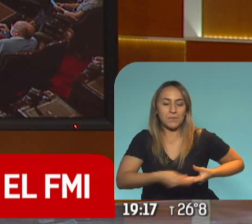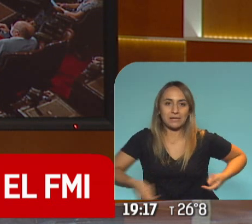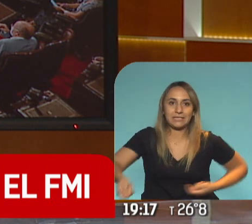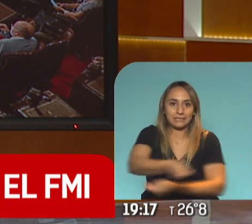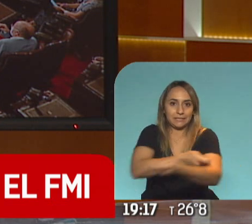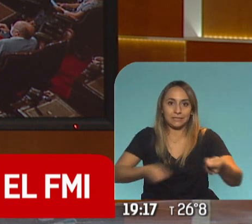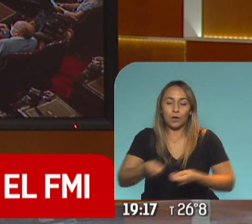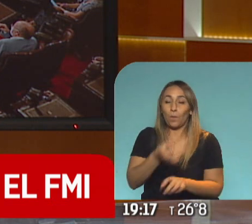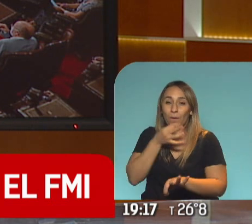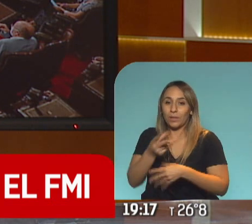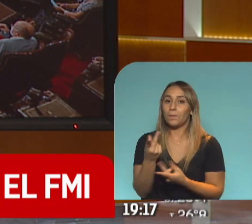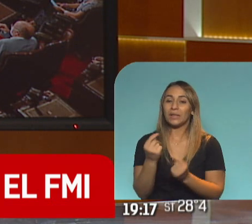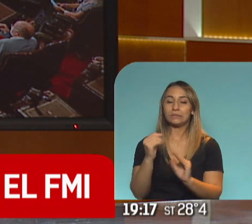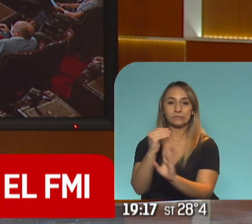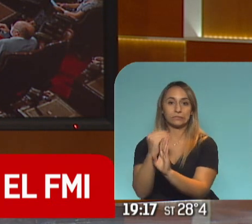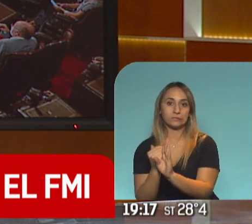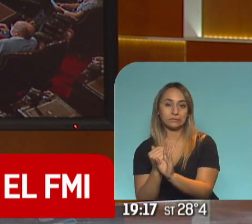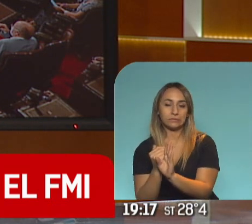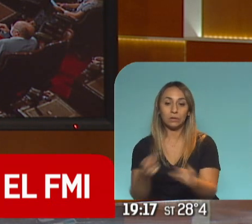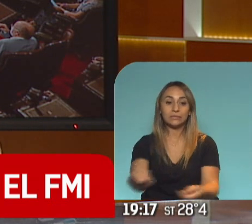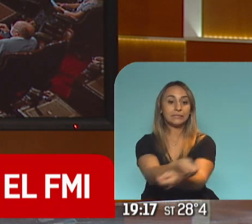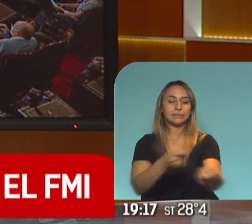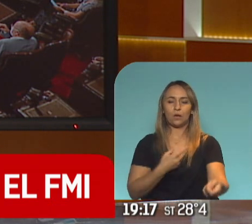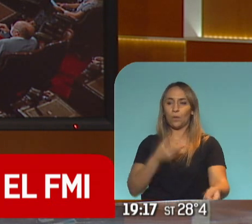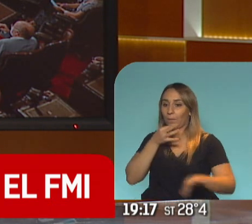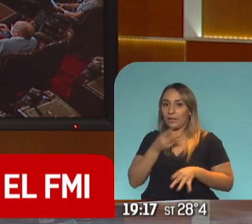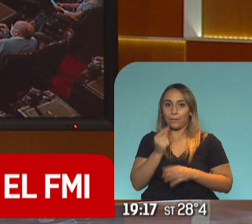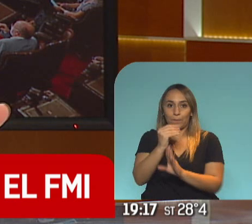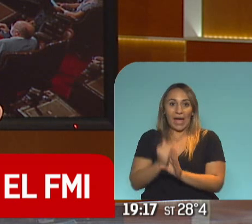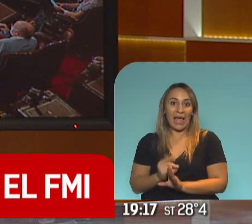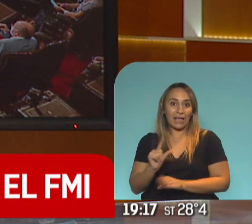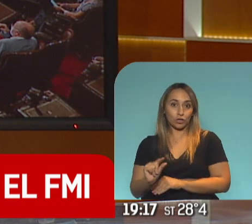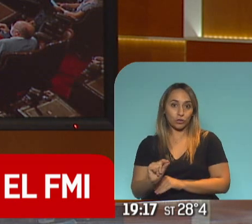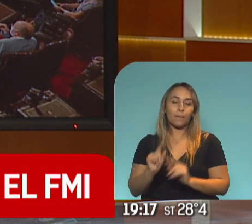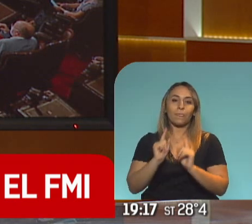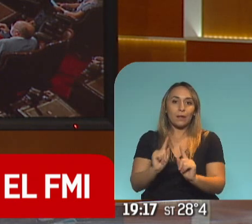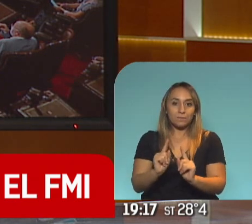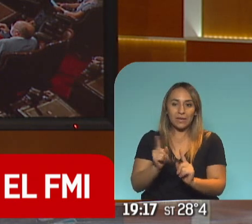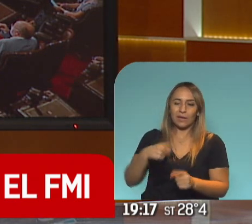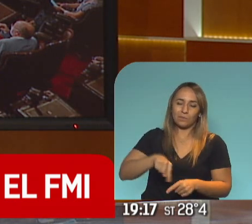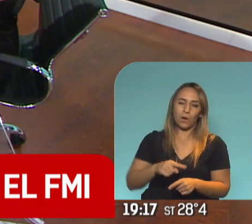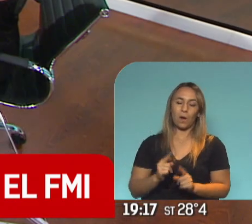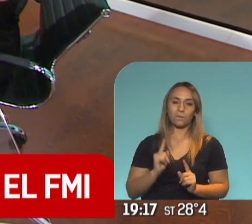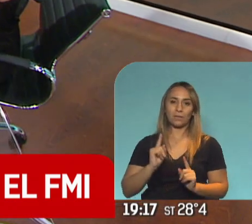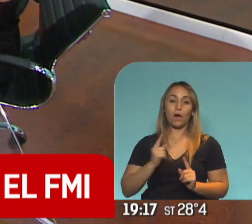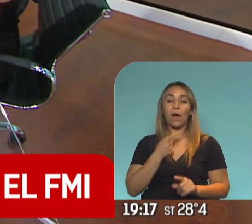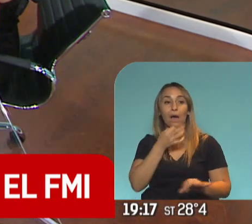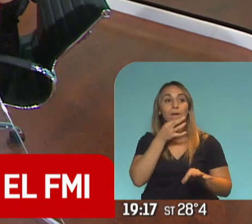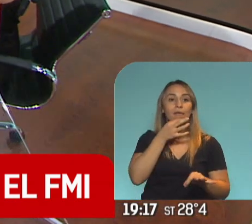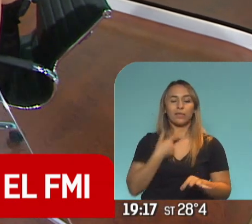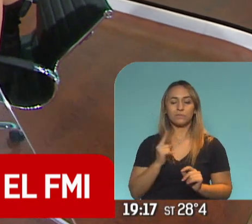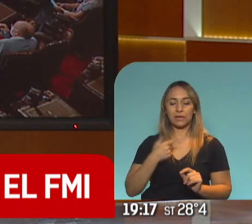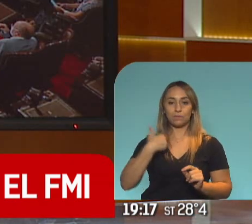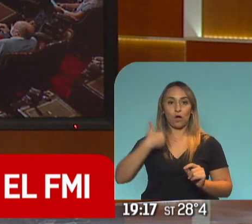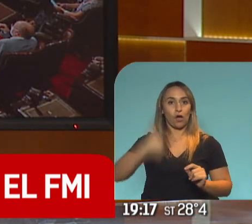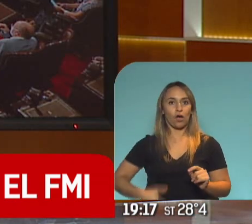vendía a un precio inferior al precio de mercado, eran los propios beneficiarios de ese préstamo que lo compraban y automáticamente cuando